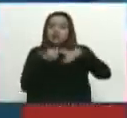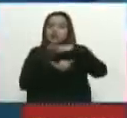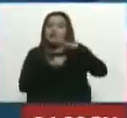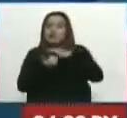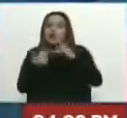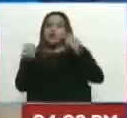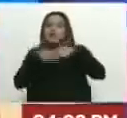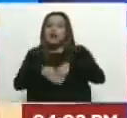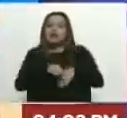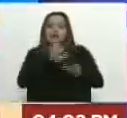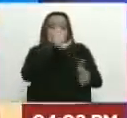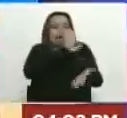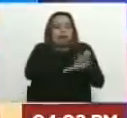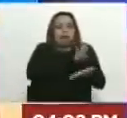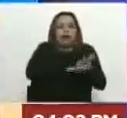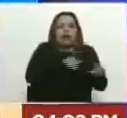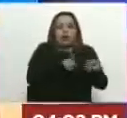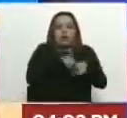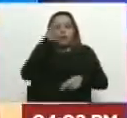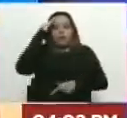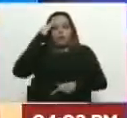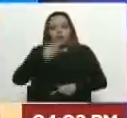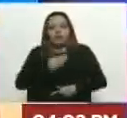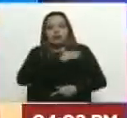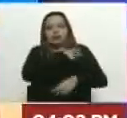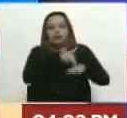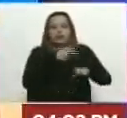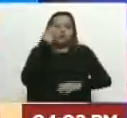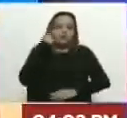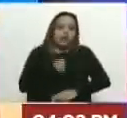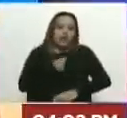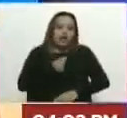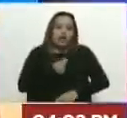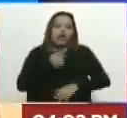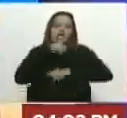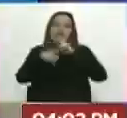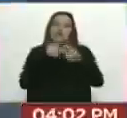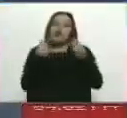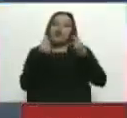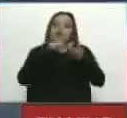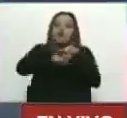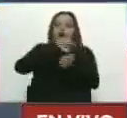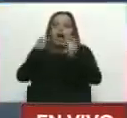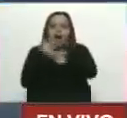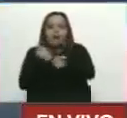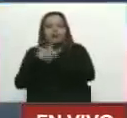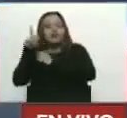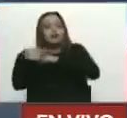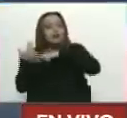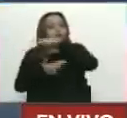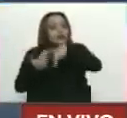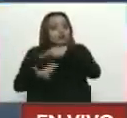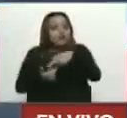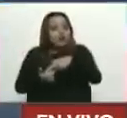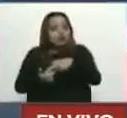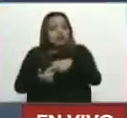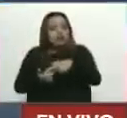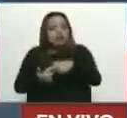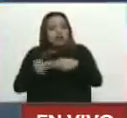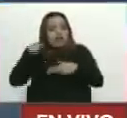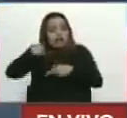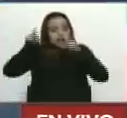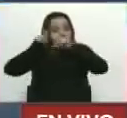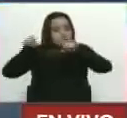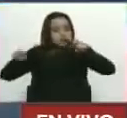más conservadoras como la Fuerza Armada y cómo este experimento y esta revolución y estos aportes del comandante